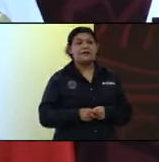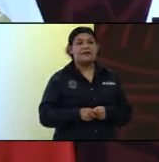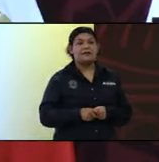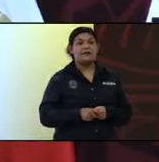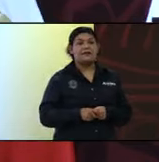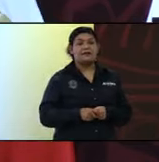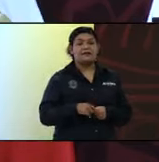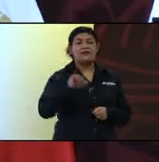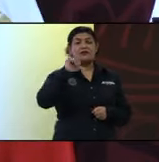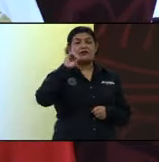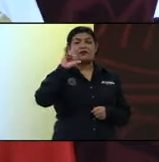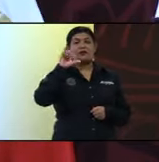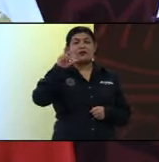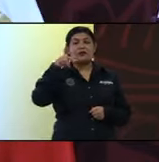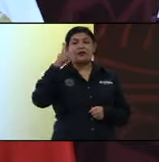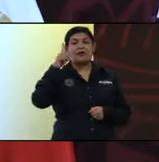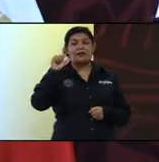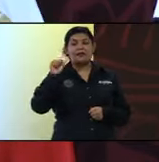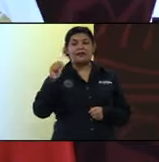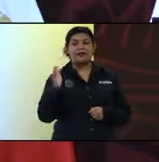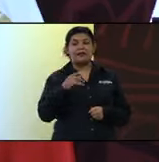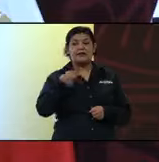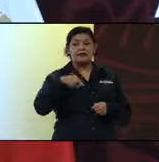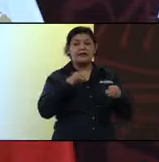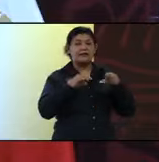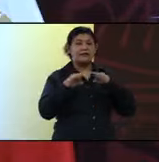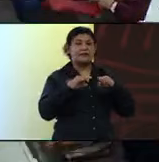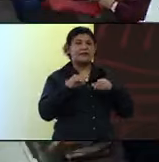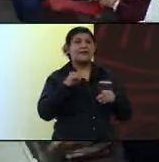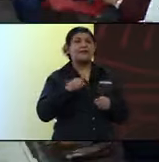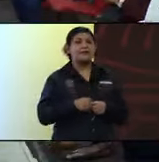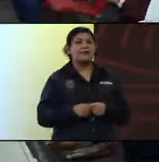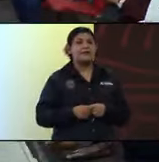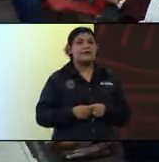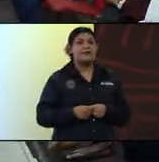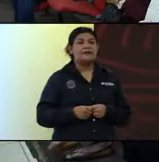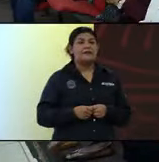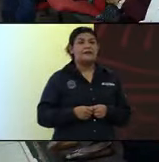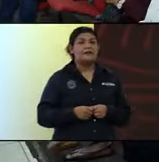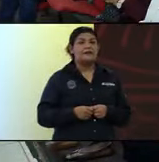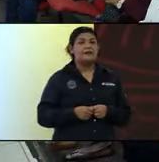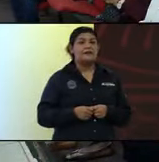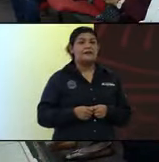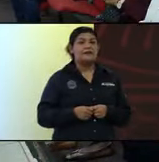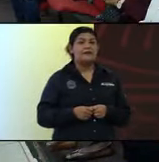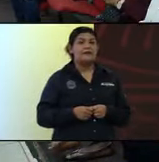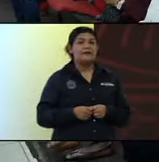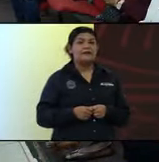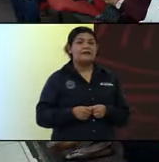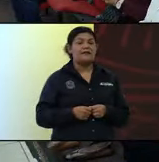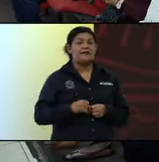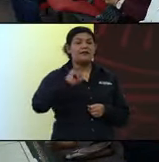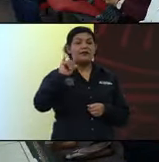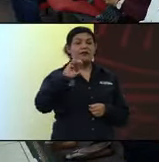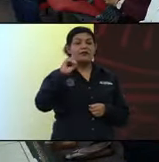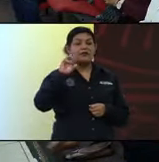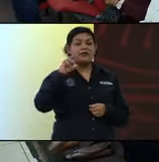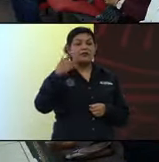A Yolanda Gómez también, del Servicio Nacional del Empleo, está por aquí, muy bien. Y pues está también Jorge Luis